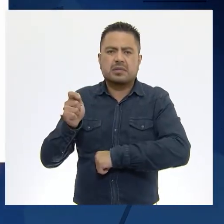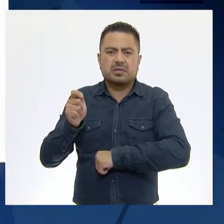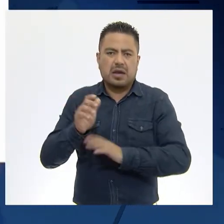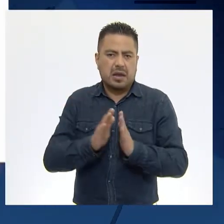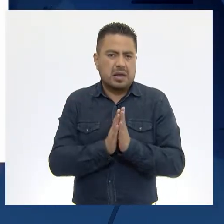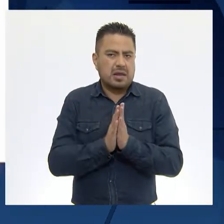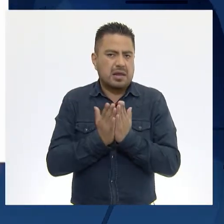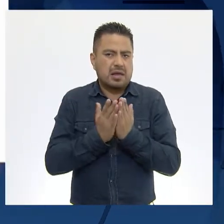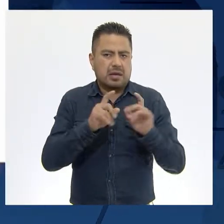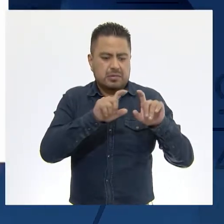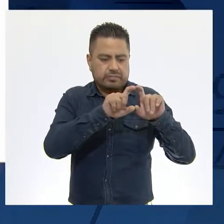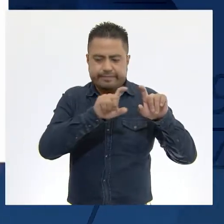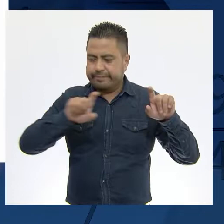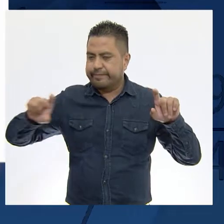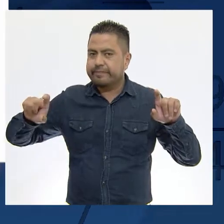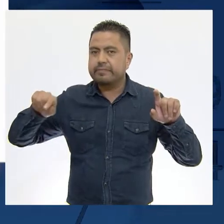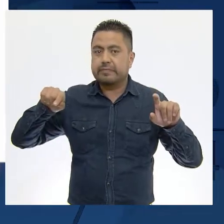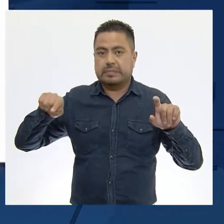libro?